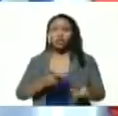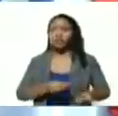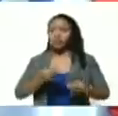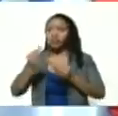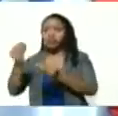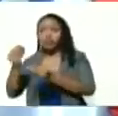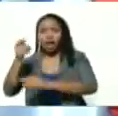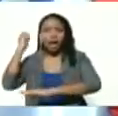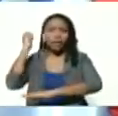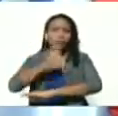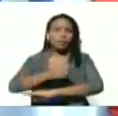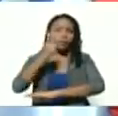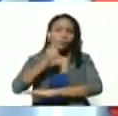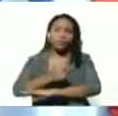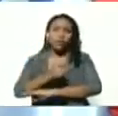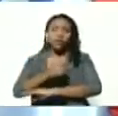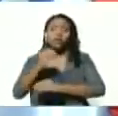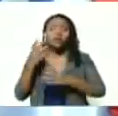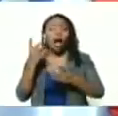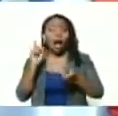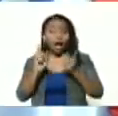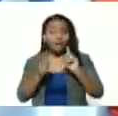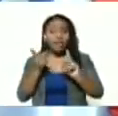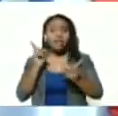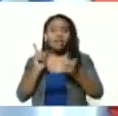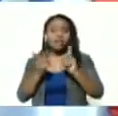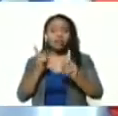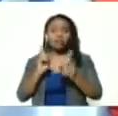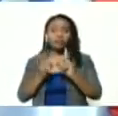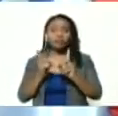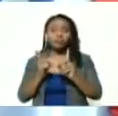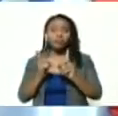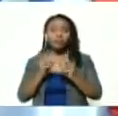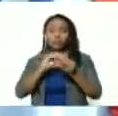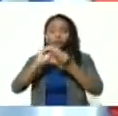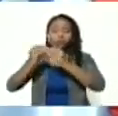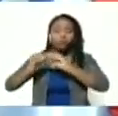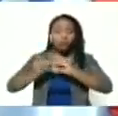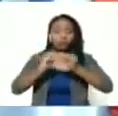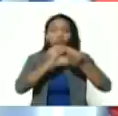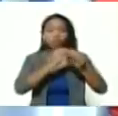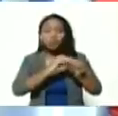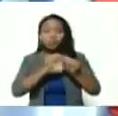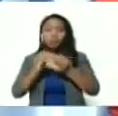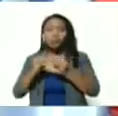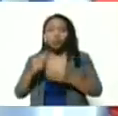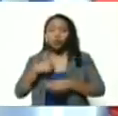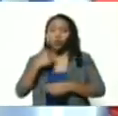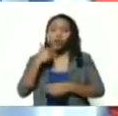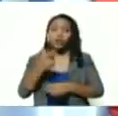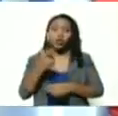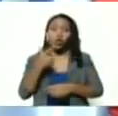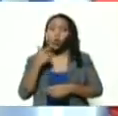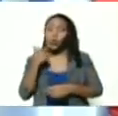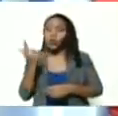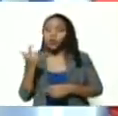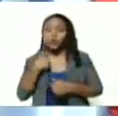tribunales, muchas veces haciendo, le digo, como dije,